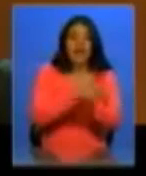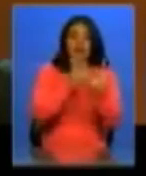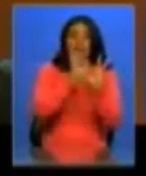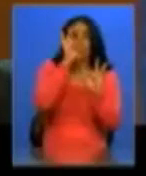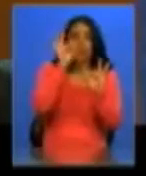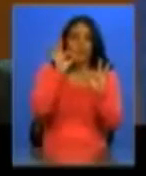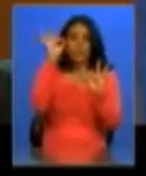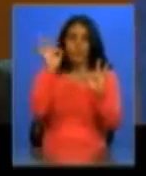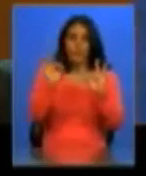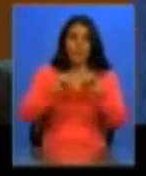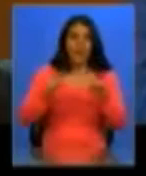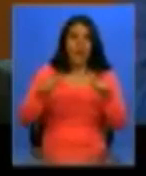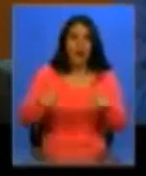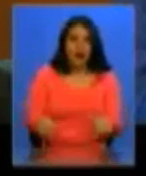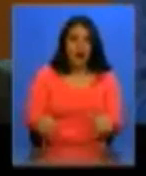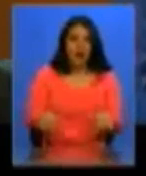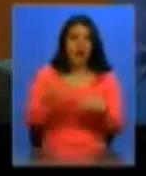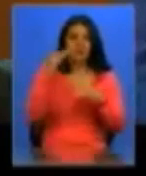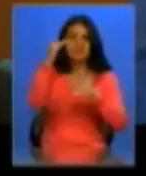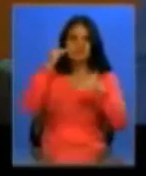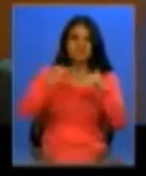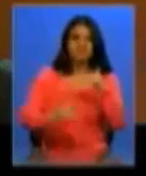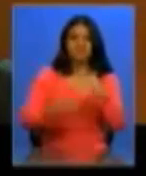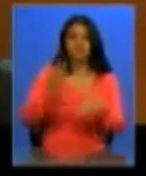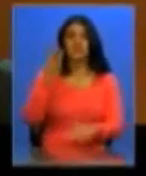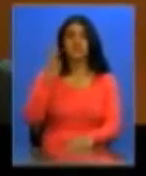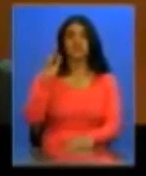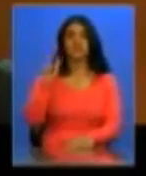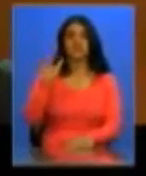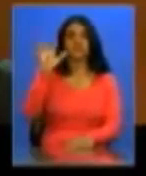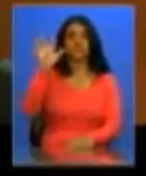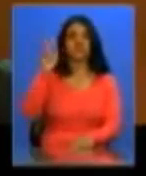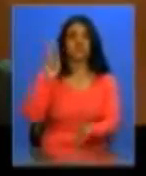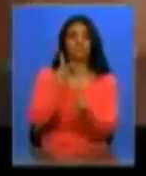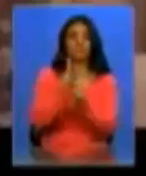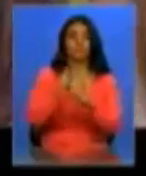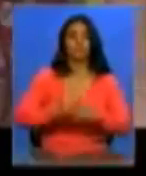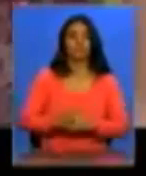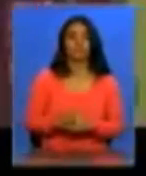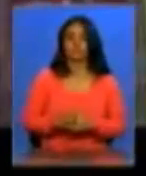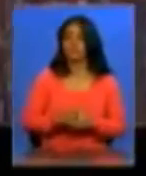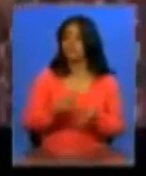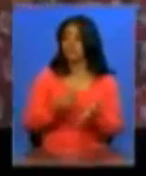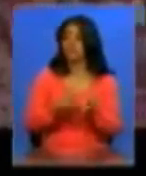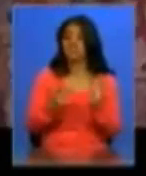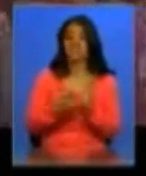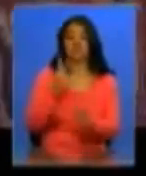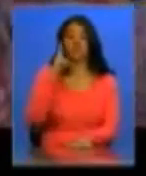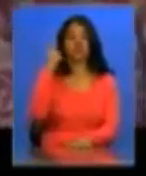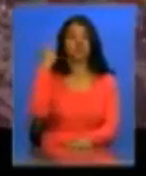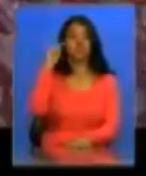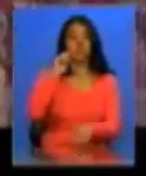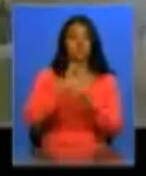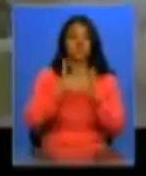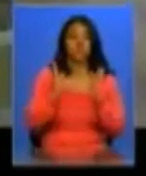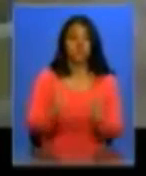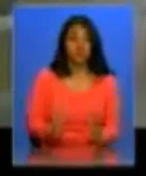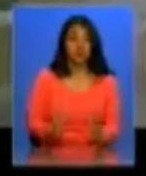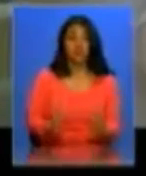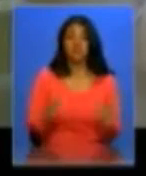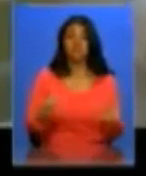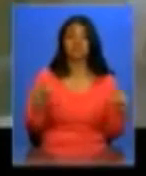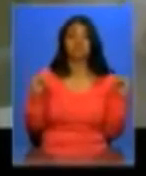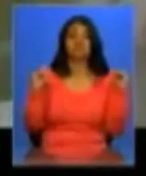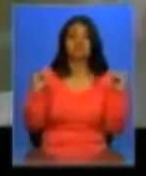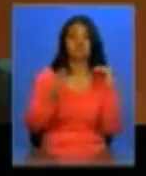pobreza, hemos logrado bajarla 16.5 puntos, lo que significa que cerca de 2 millones de ecuatorianos superaron